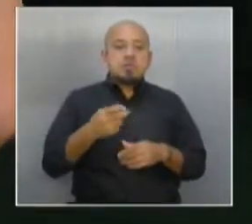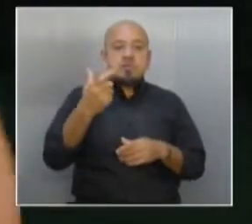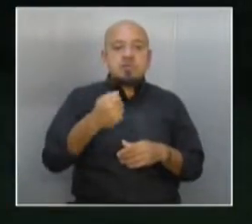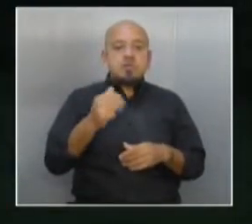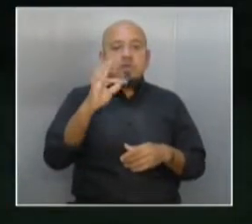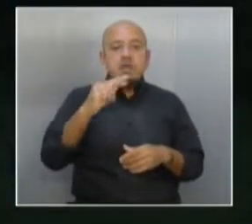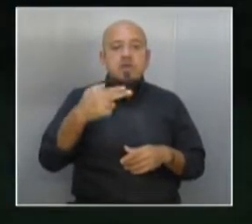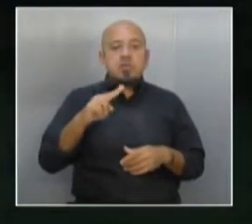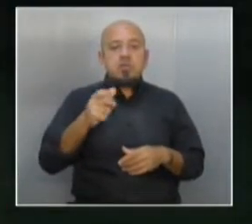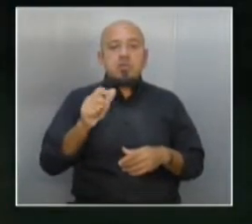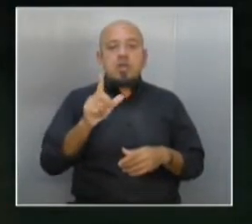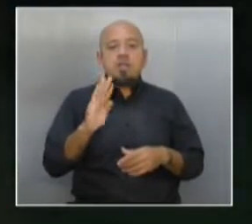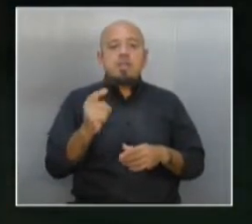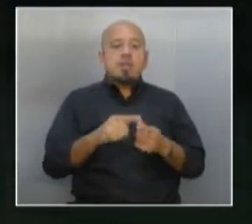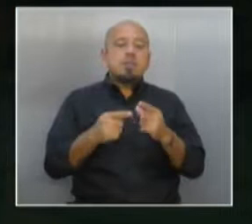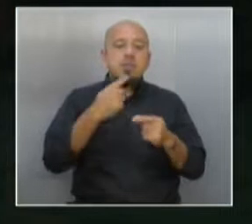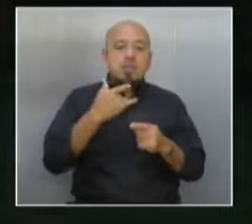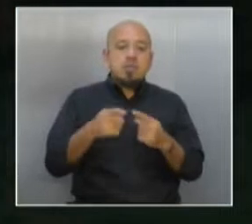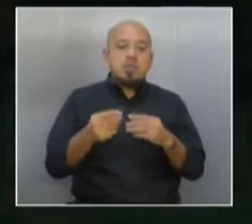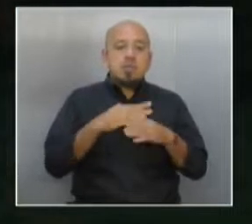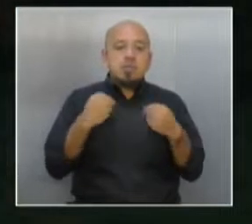la infancia.